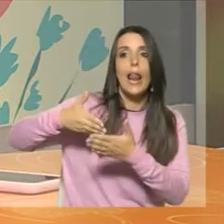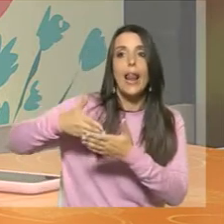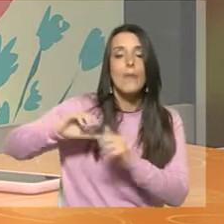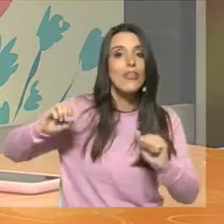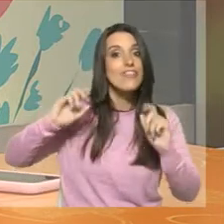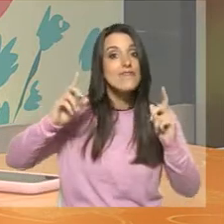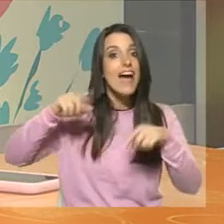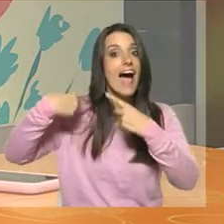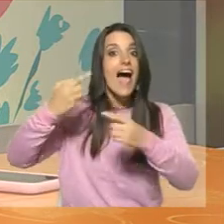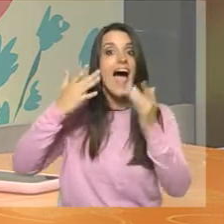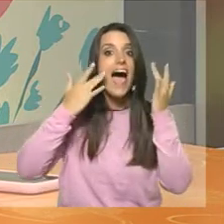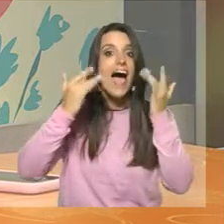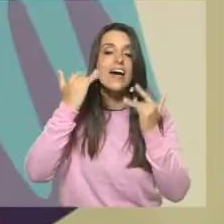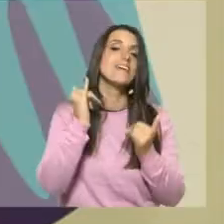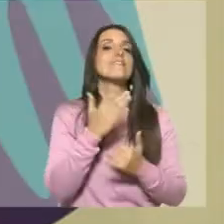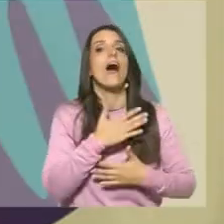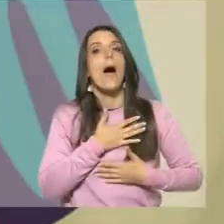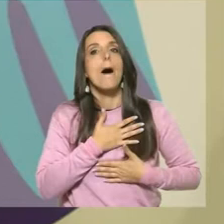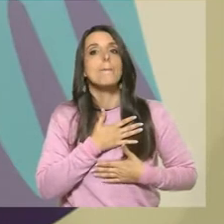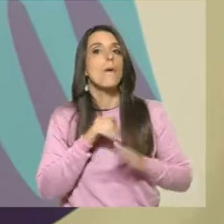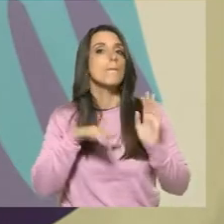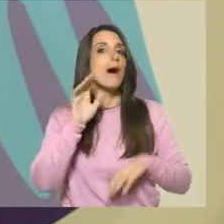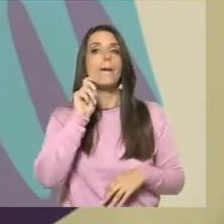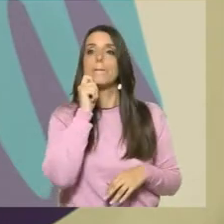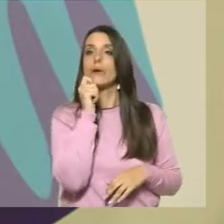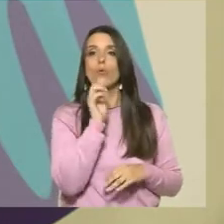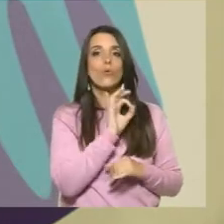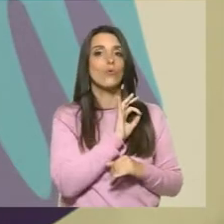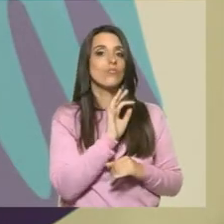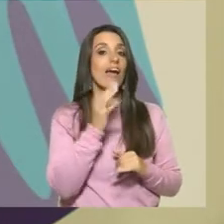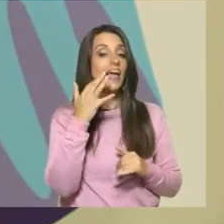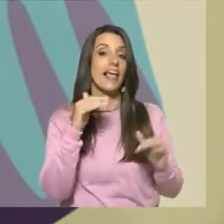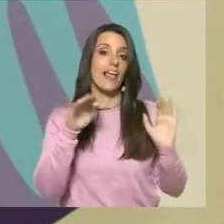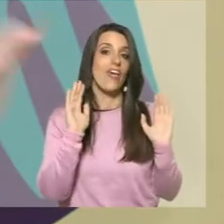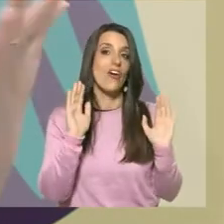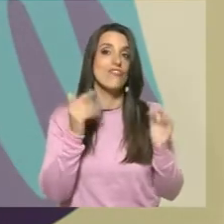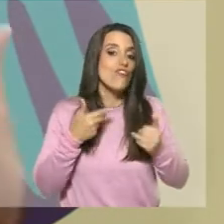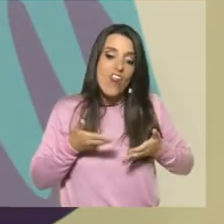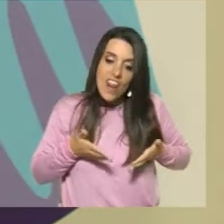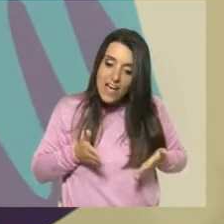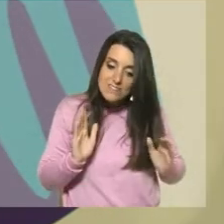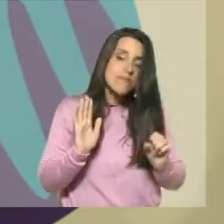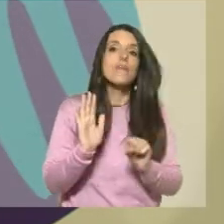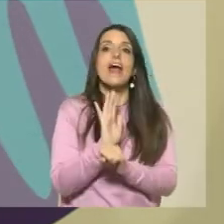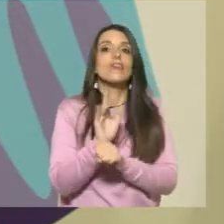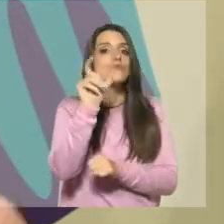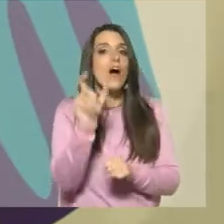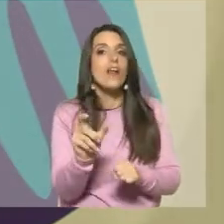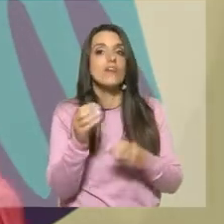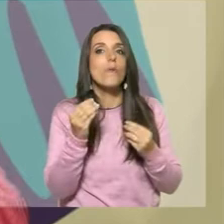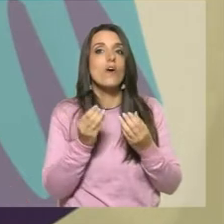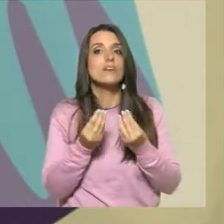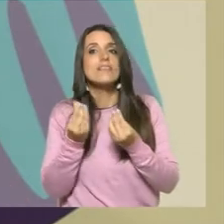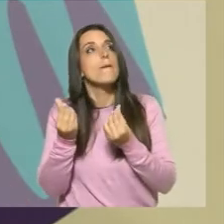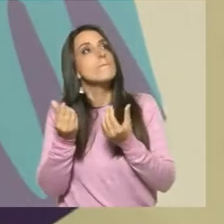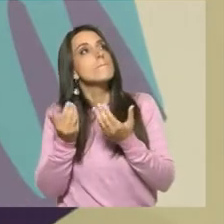disfrutando del arte. Sí, de la actuación. La verdad que es lo que más me gusta hacer. Creo que nací para esto porque como que siempre